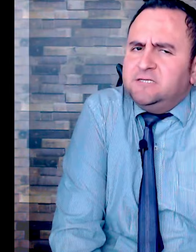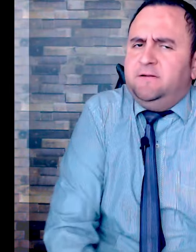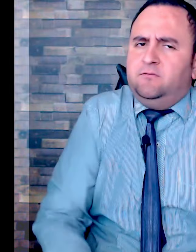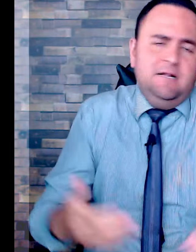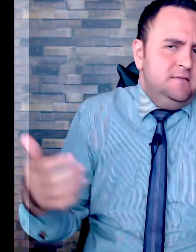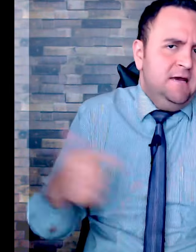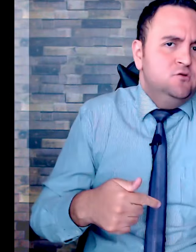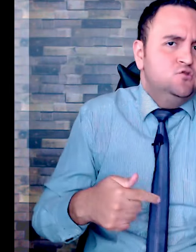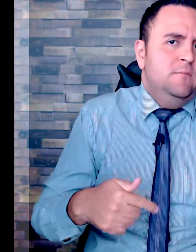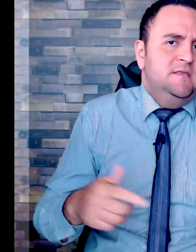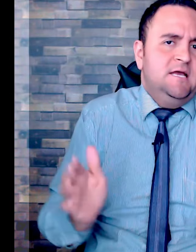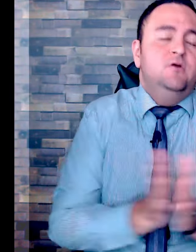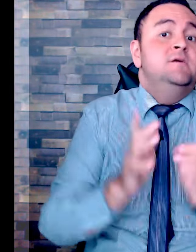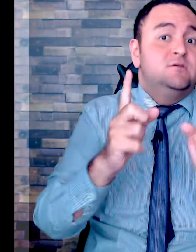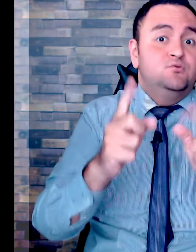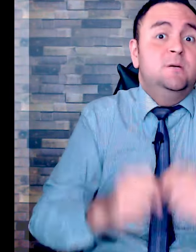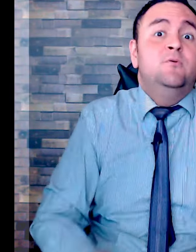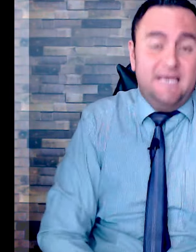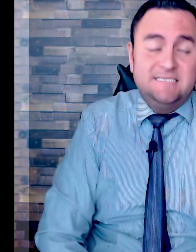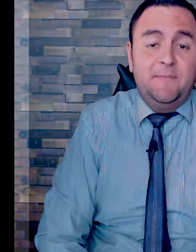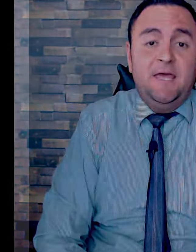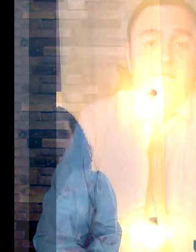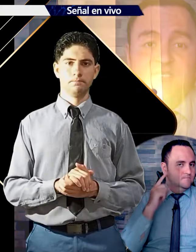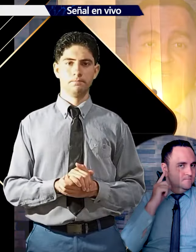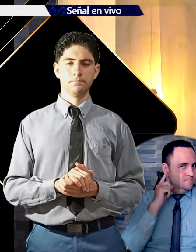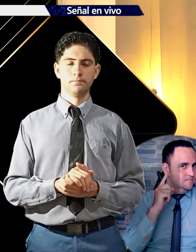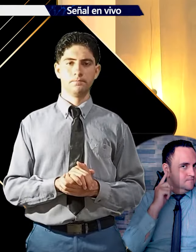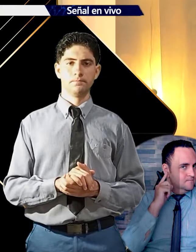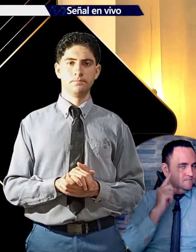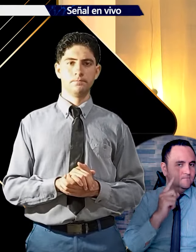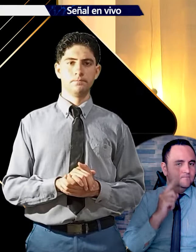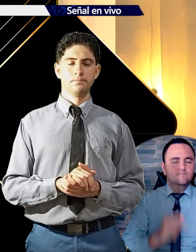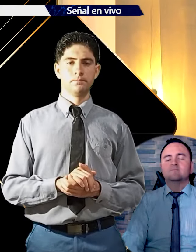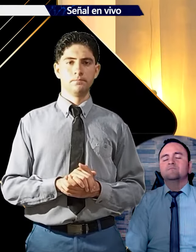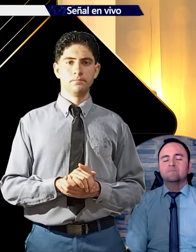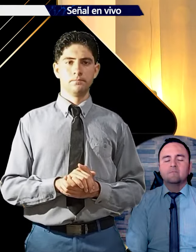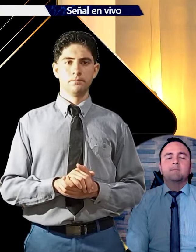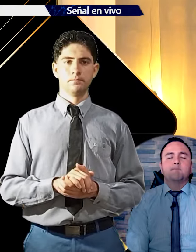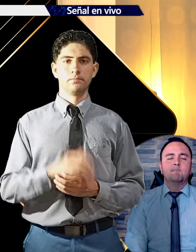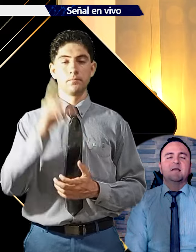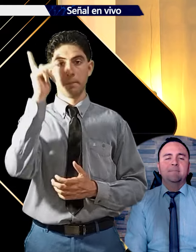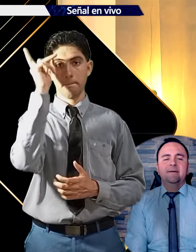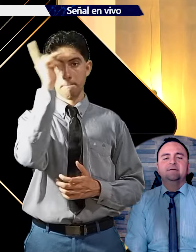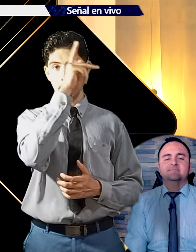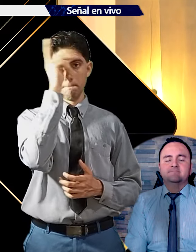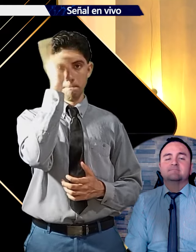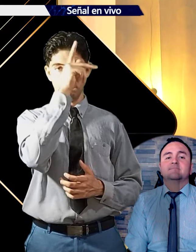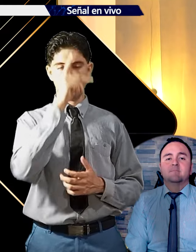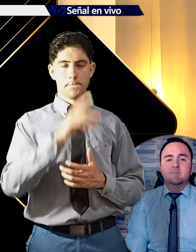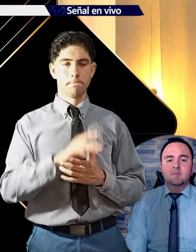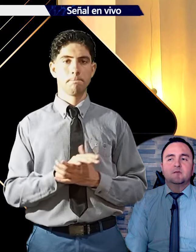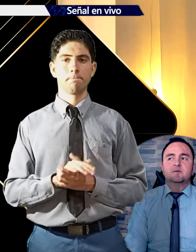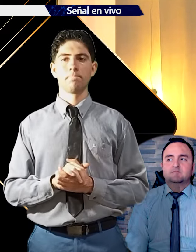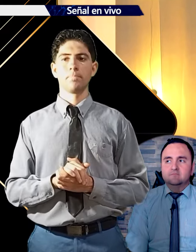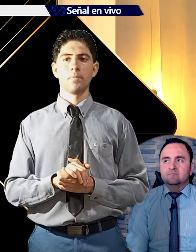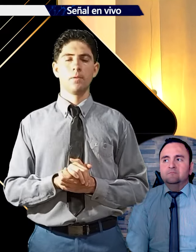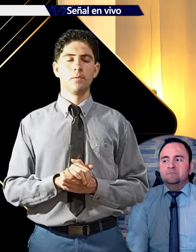pereza espiritual? Déjanos tu comentario y escuchemos esta predicación. El libro de Proverbios, el capítulo